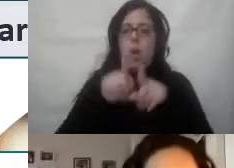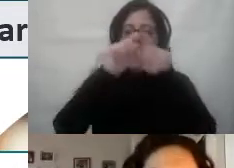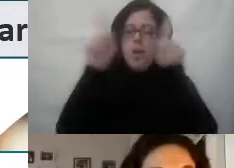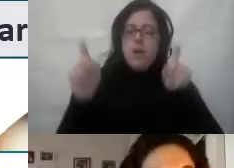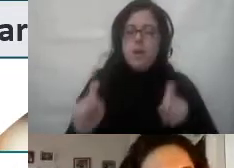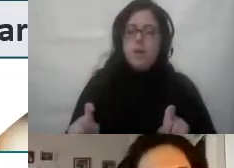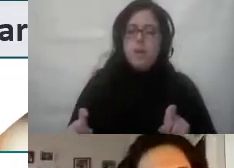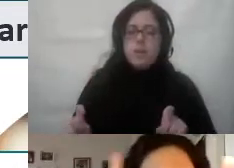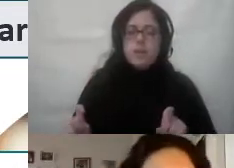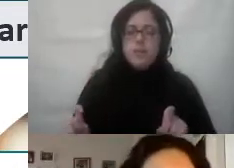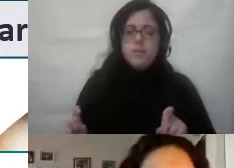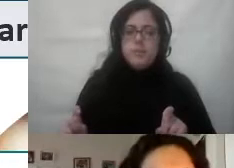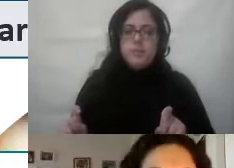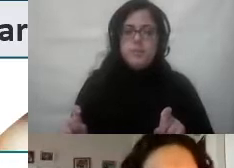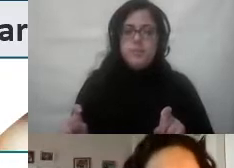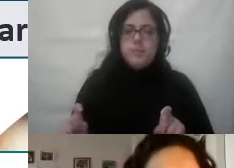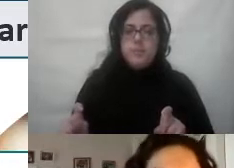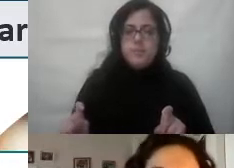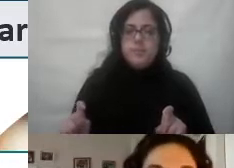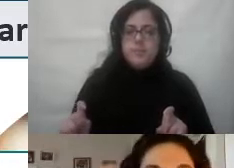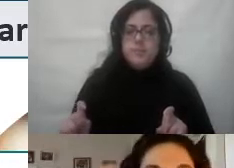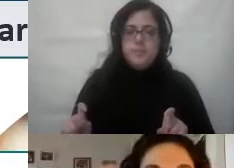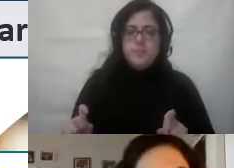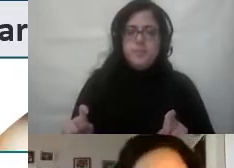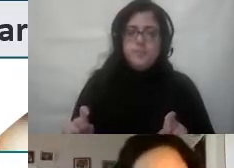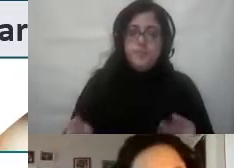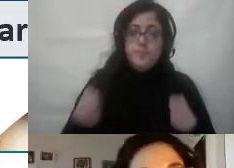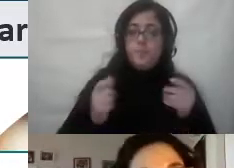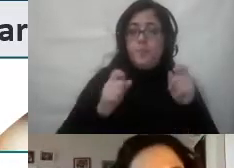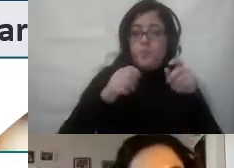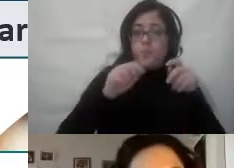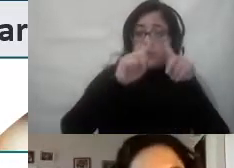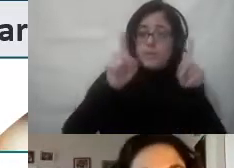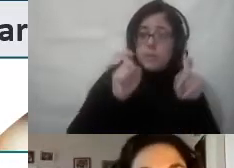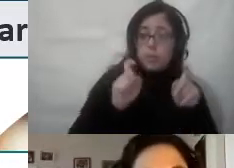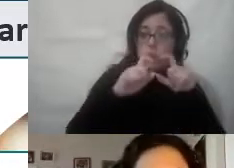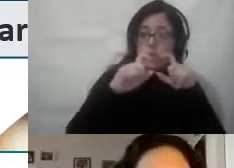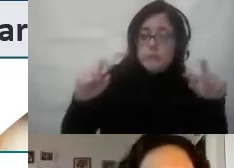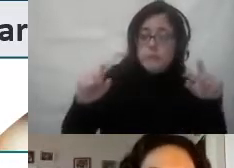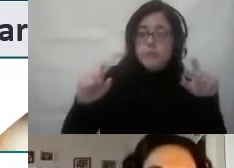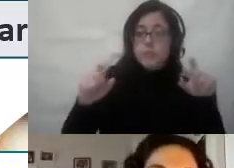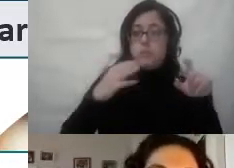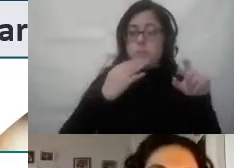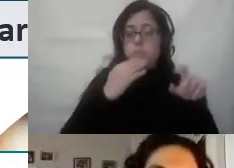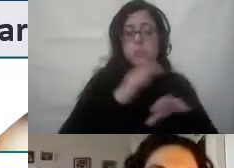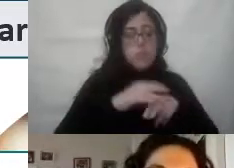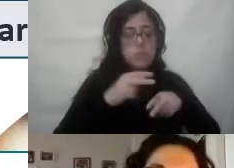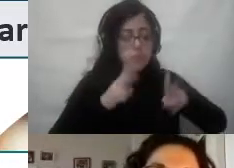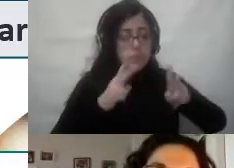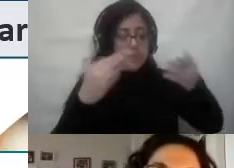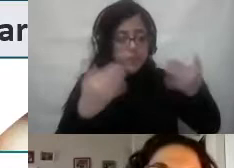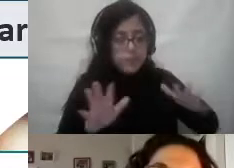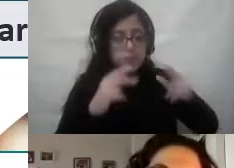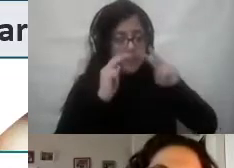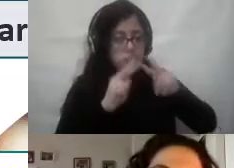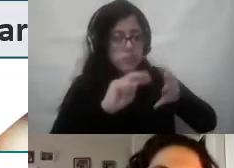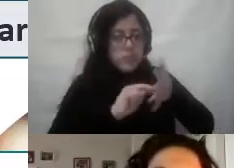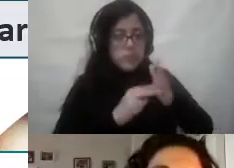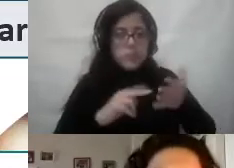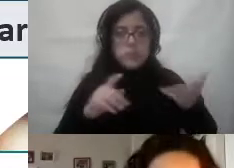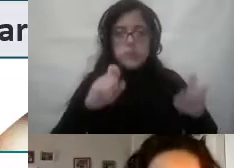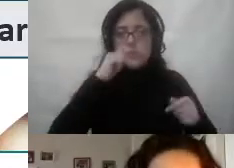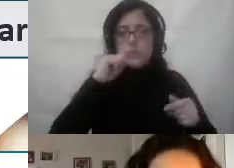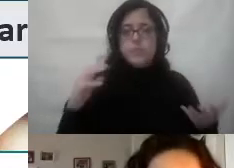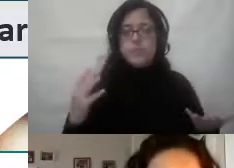¿ya? Con signos de interrogación, que permita abordar entonces problemas que lleven a plantear